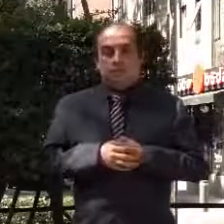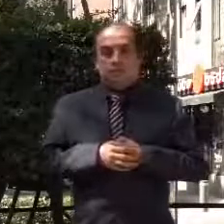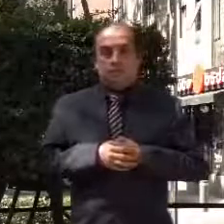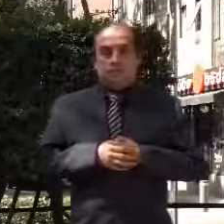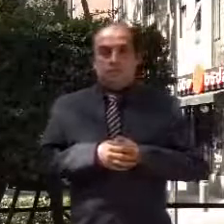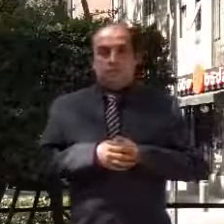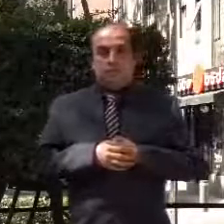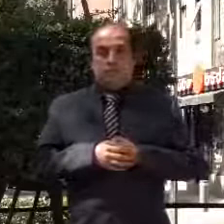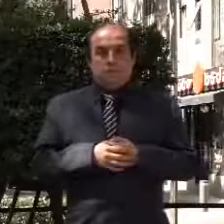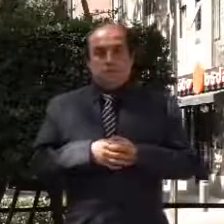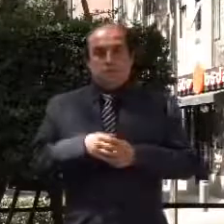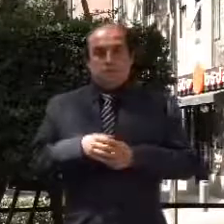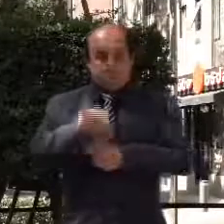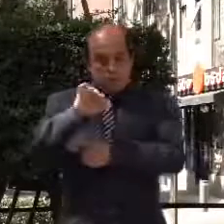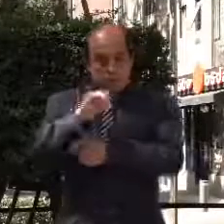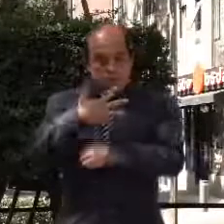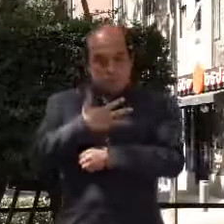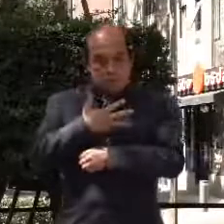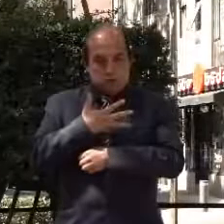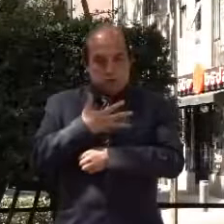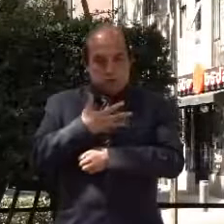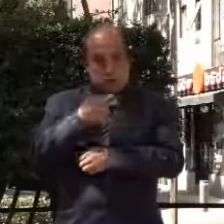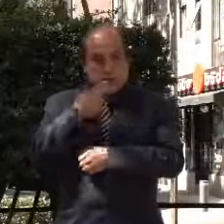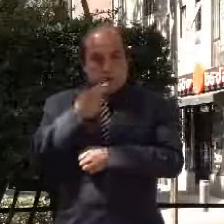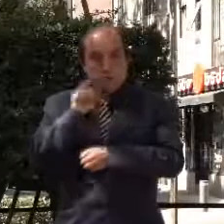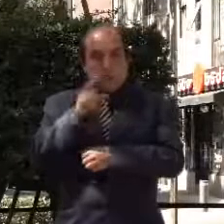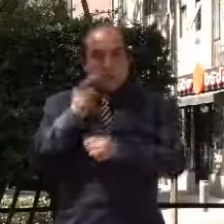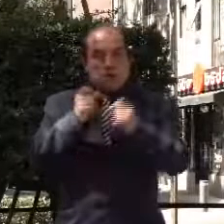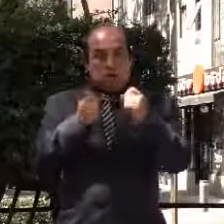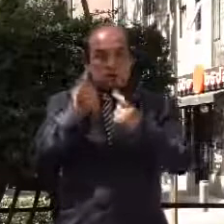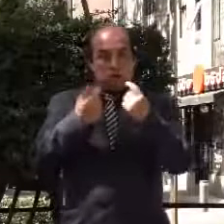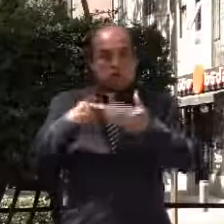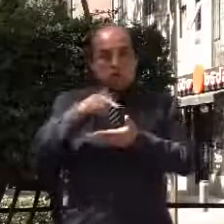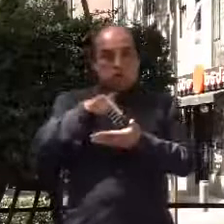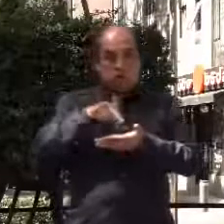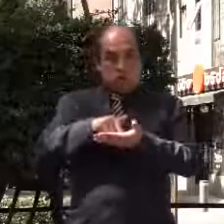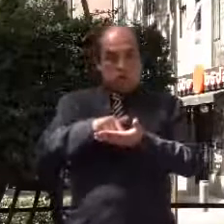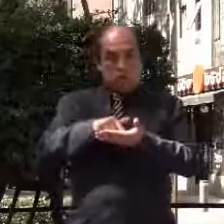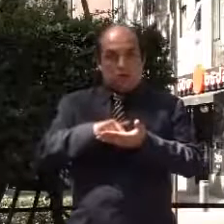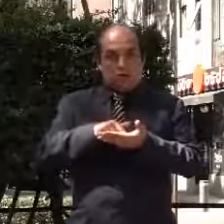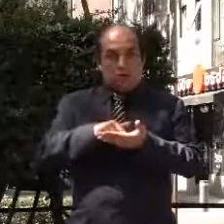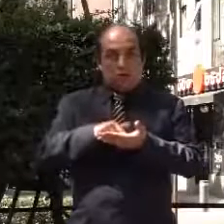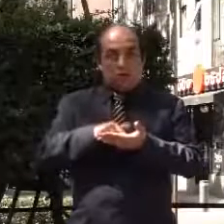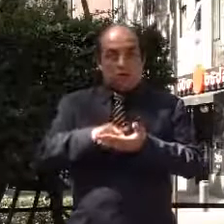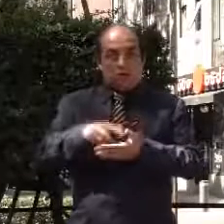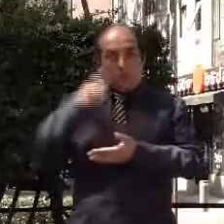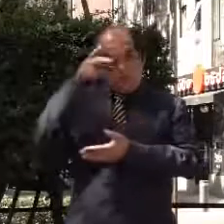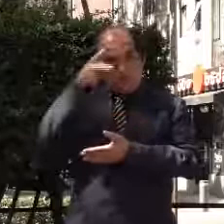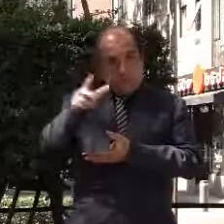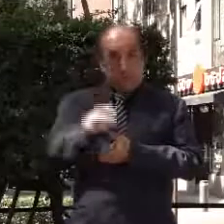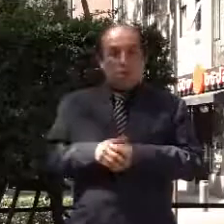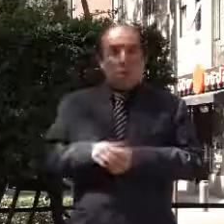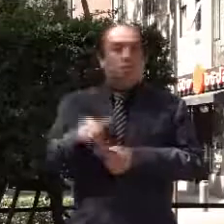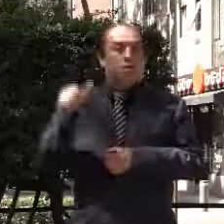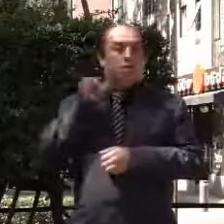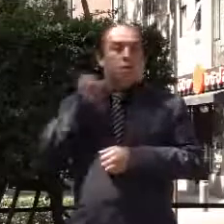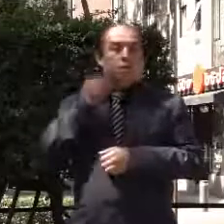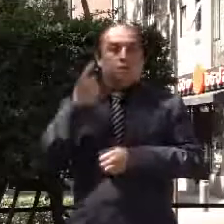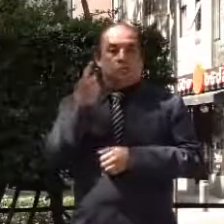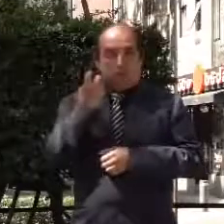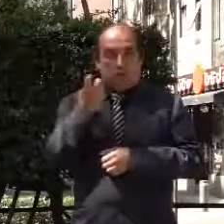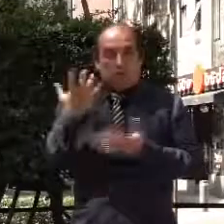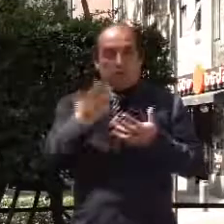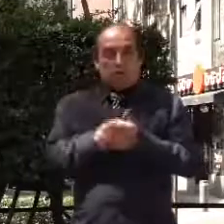es, podemos hablar también de algunos sectores en Miguel Hidalgo y en Azcapotzalco. Sí. Y esos serían 100 sectores del año